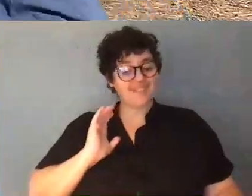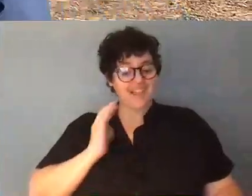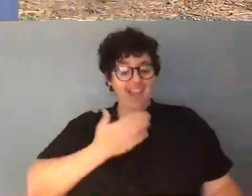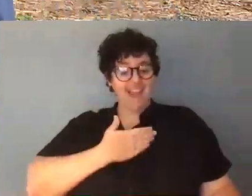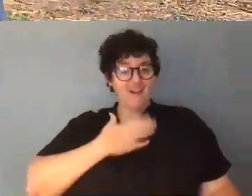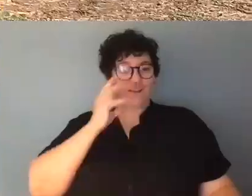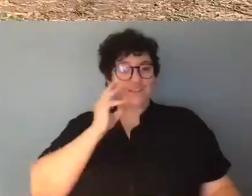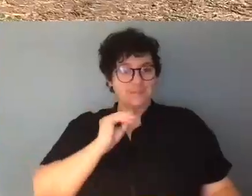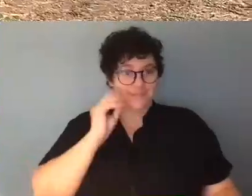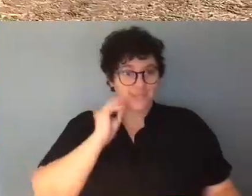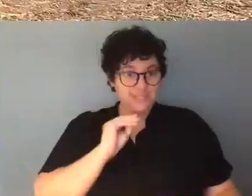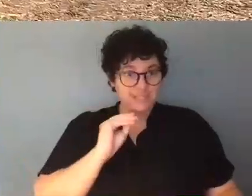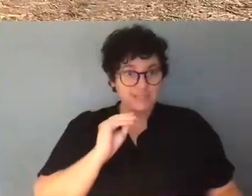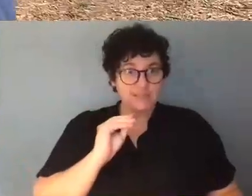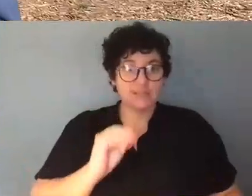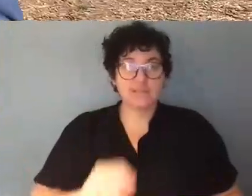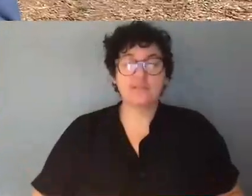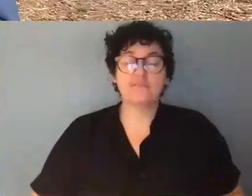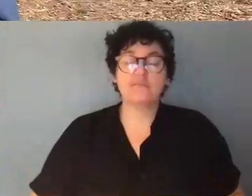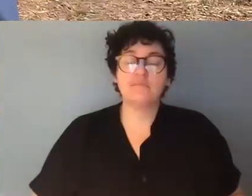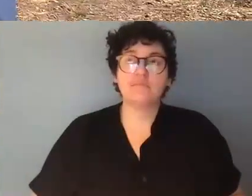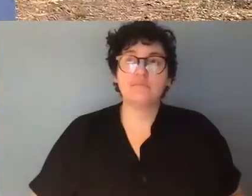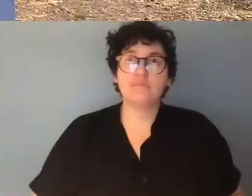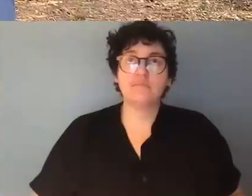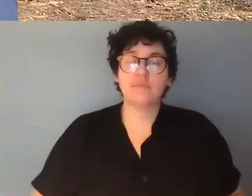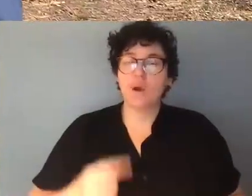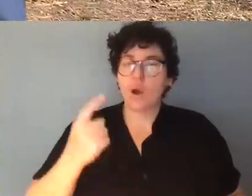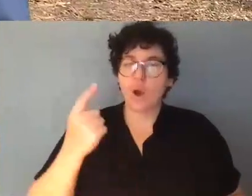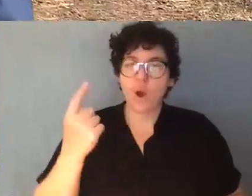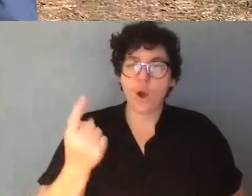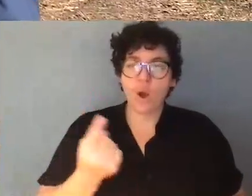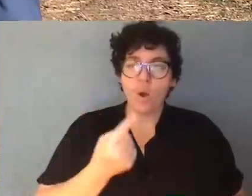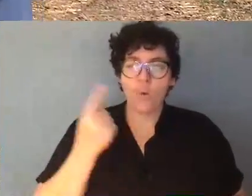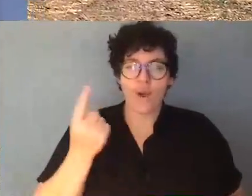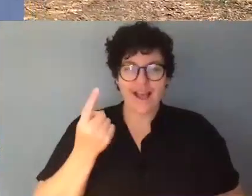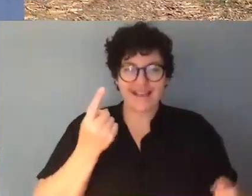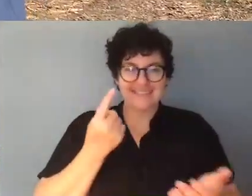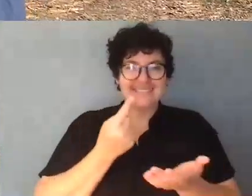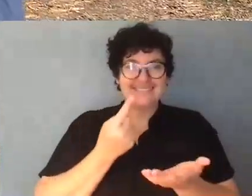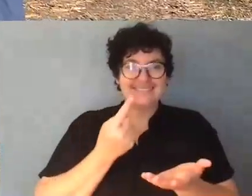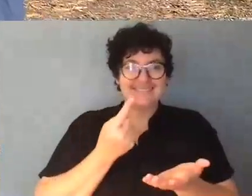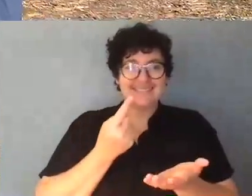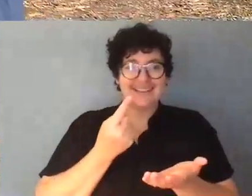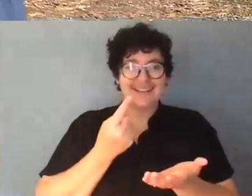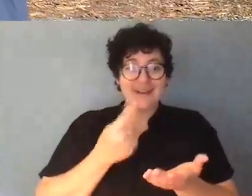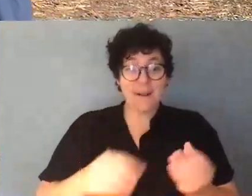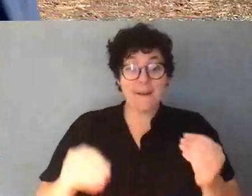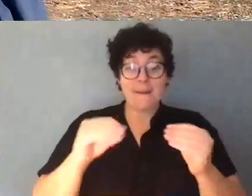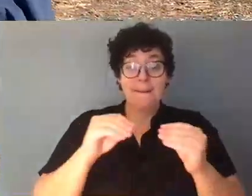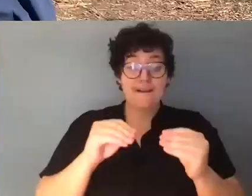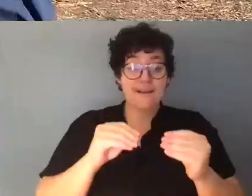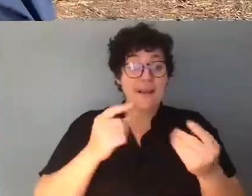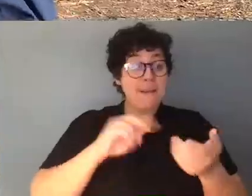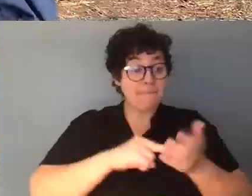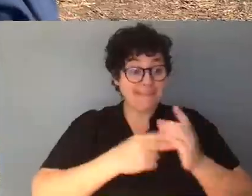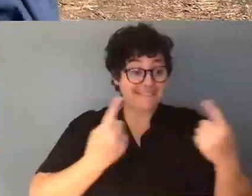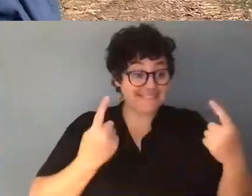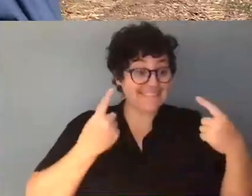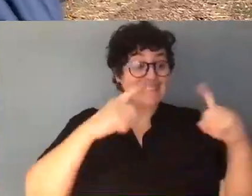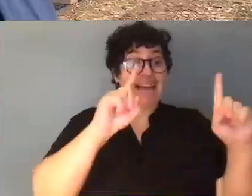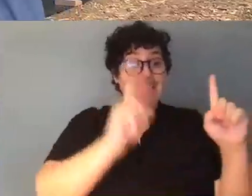Y en nuestra experiencia, siempre hemos fallado más que hemos